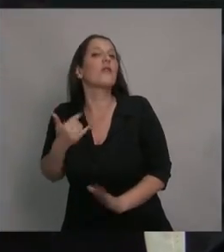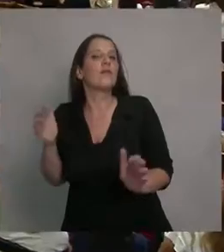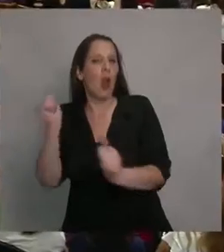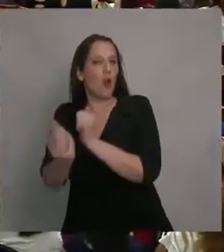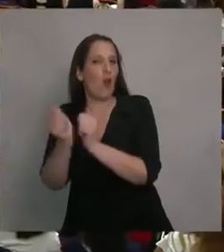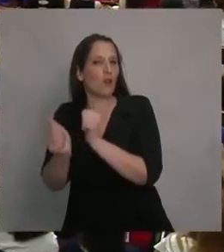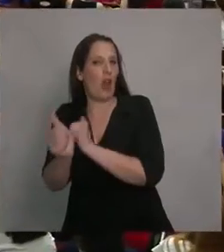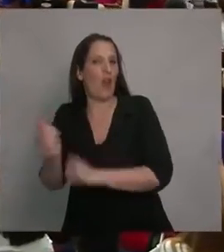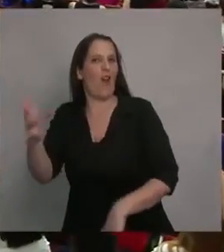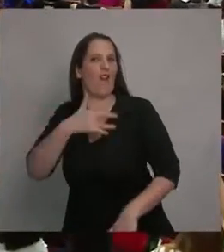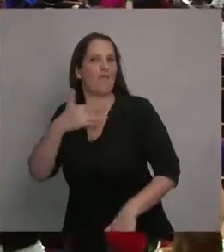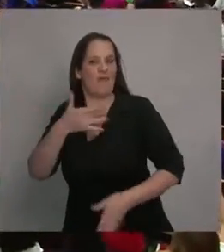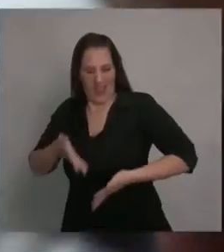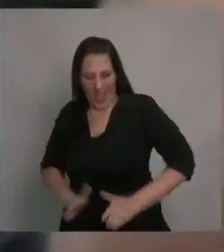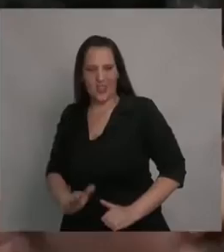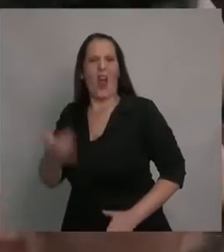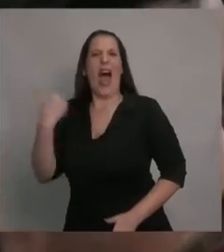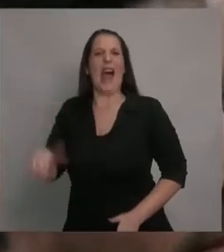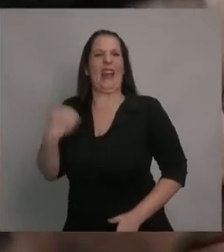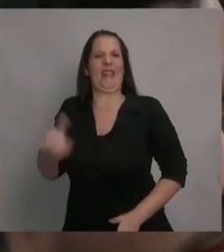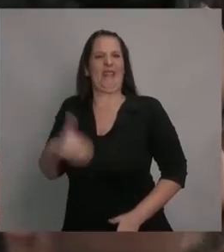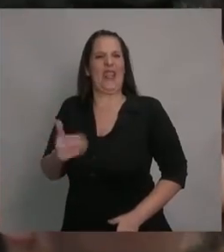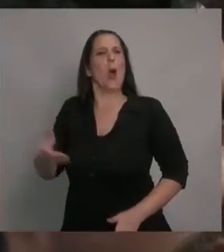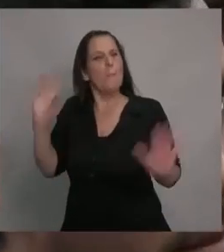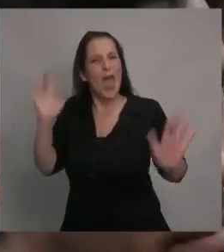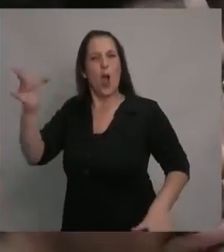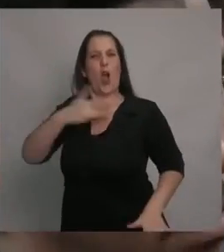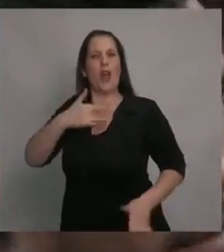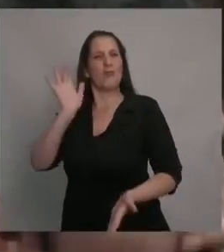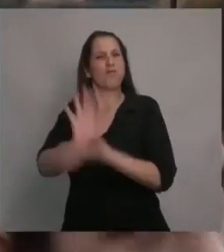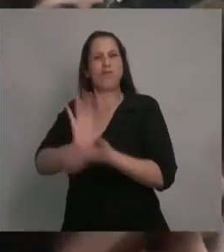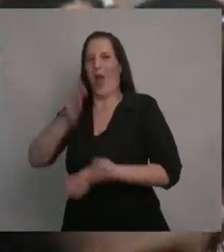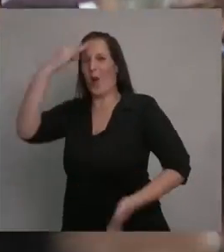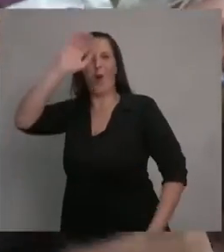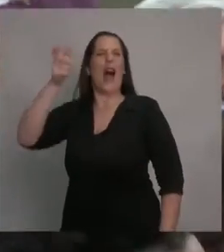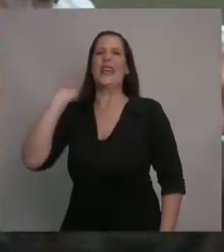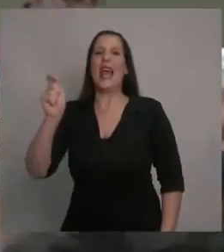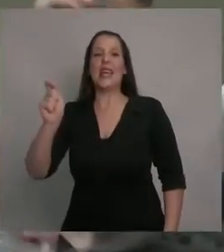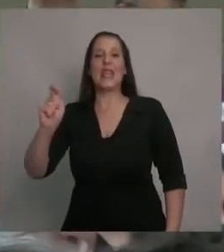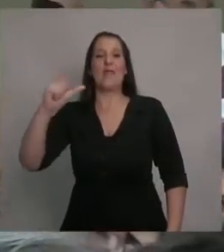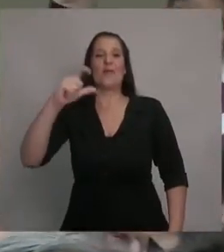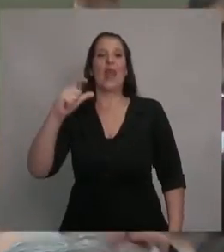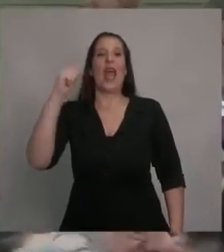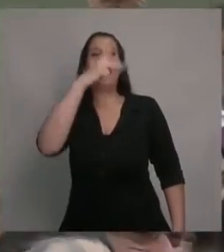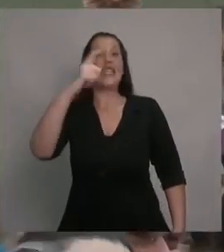Argentino de corazón cubano, o al revés, o viceversa. Para Che Guevara, Che vive.